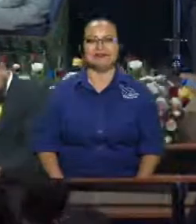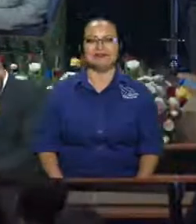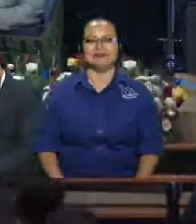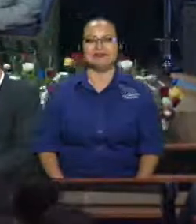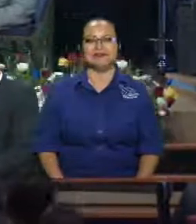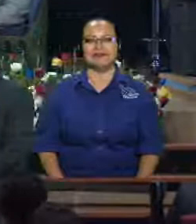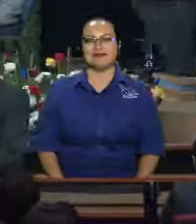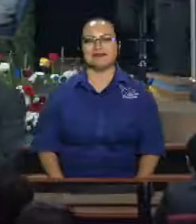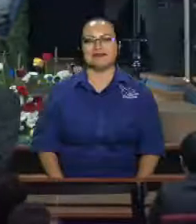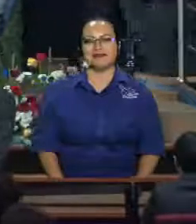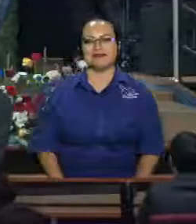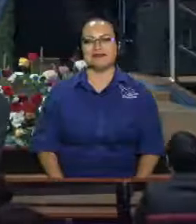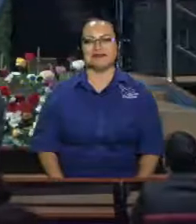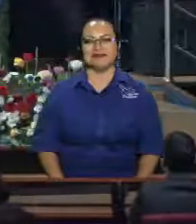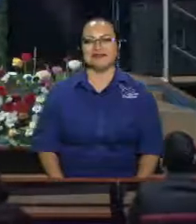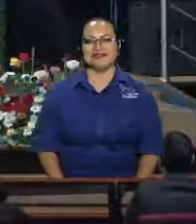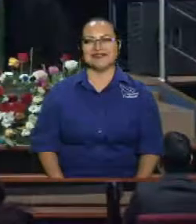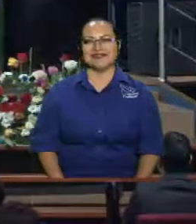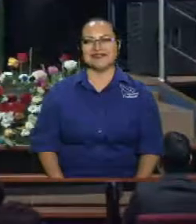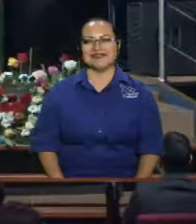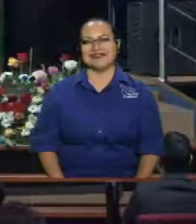acá, pues.